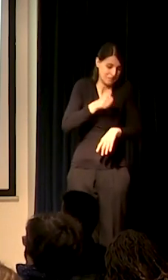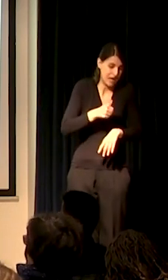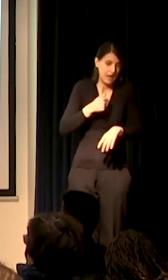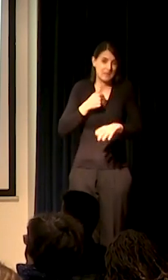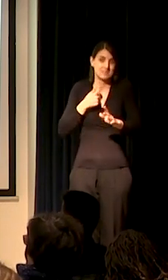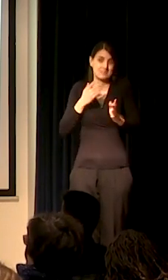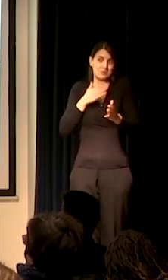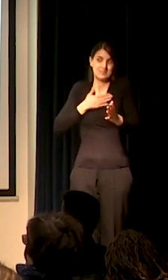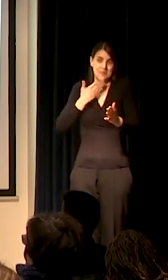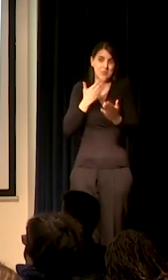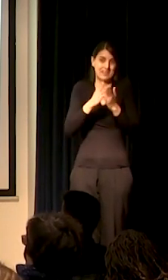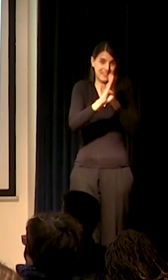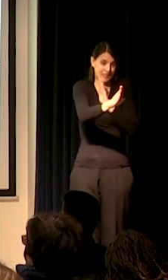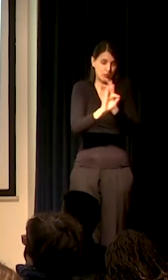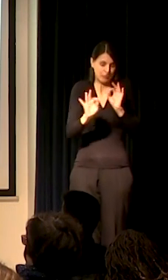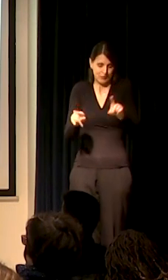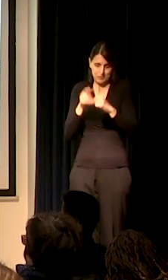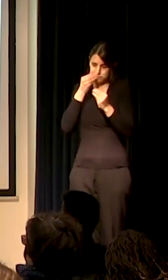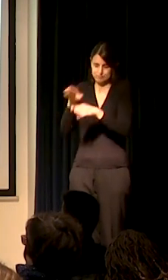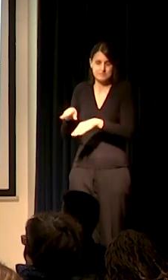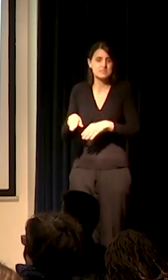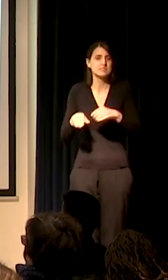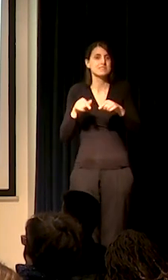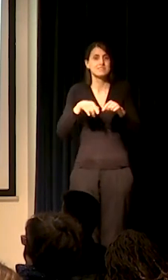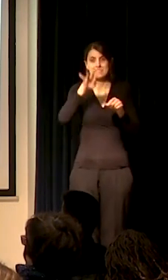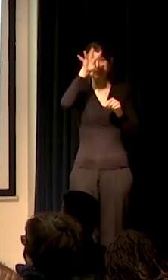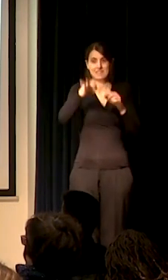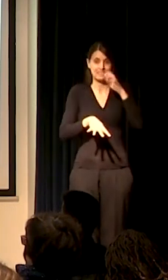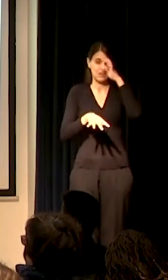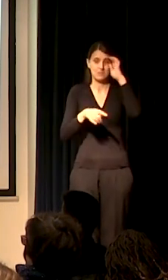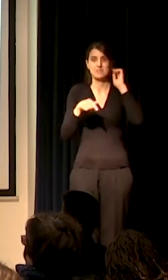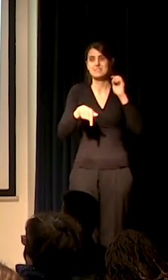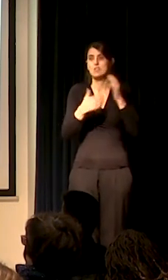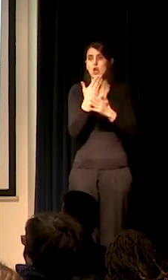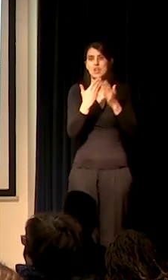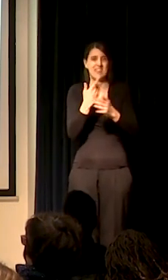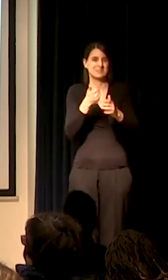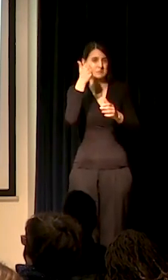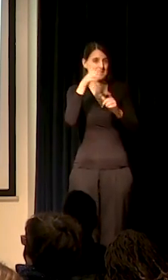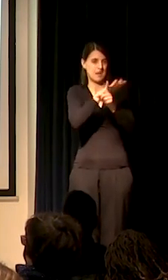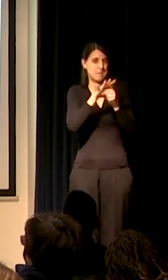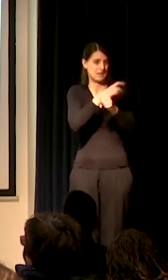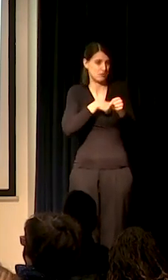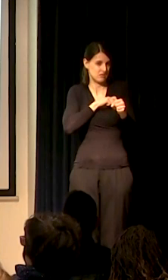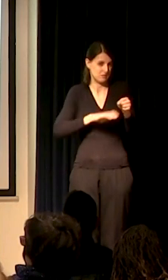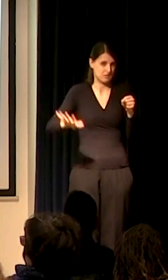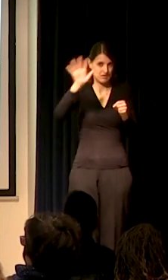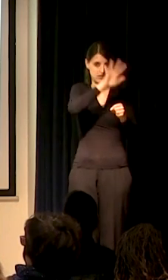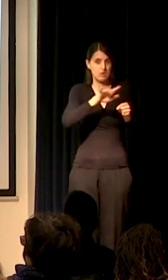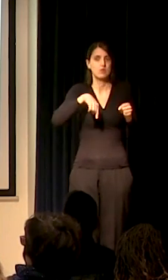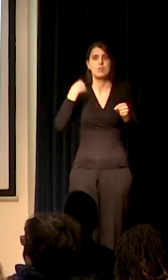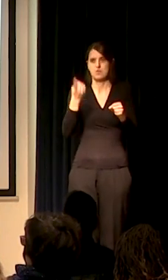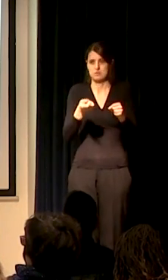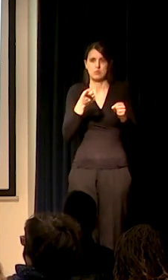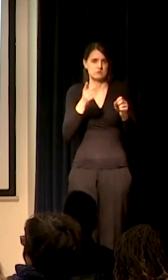directamente, ¿no? En Cataluña tenemos, estas son unas jornadas de ámbito estatal, evidentemente luego me voy a dirigir al